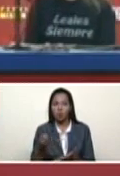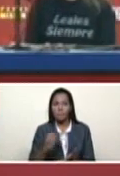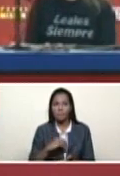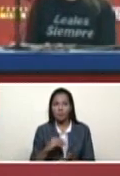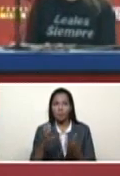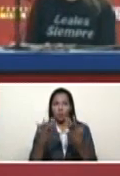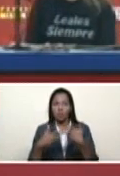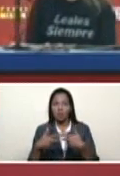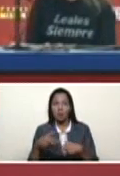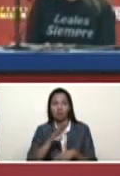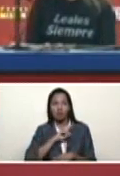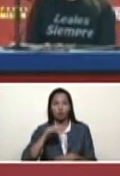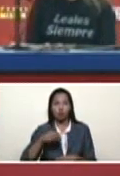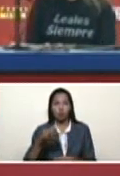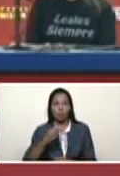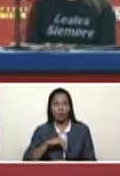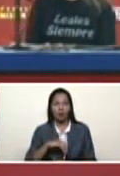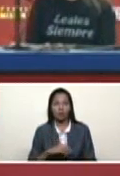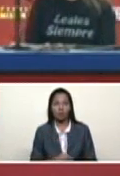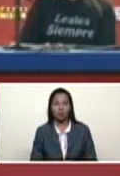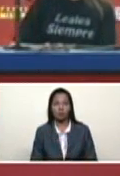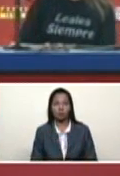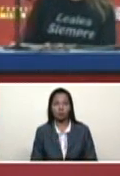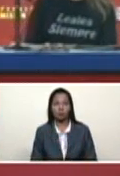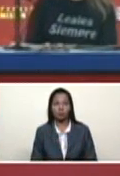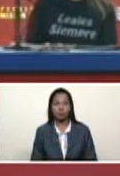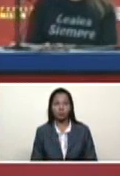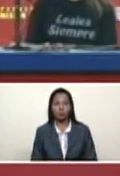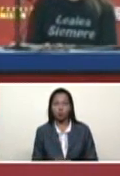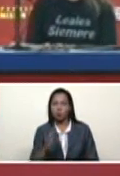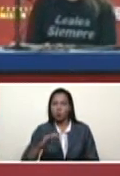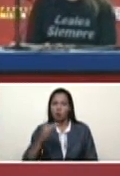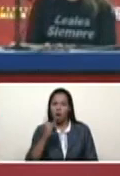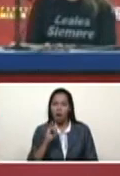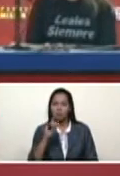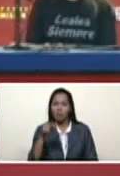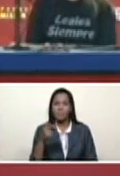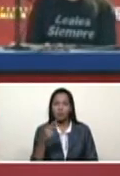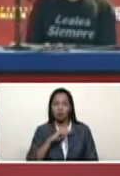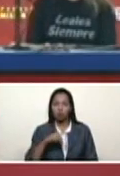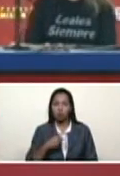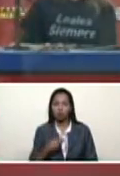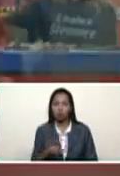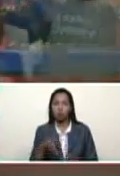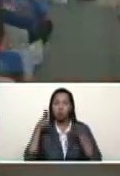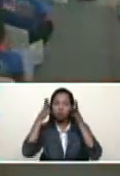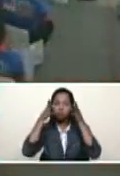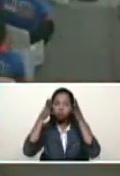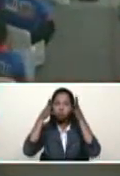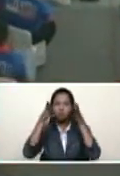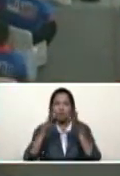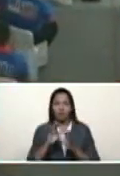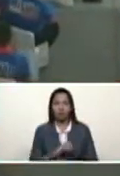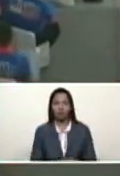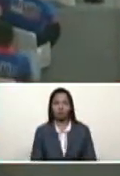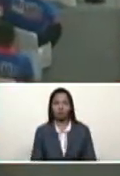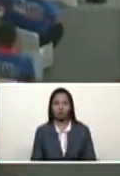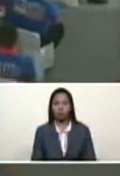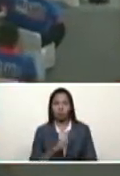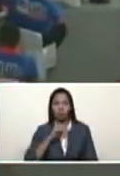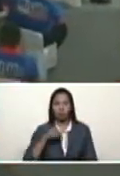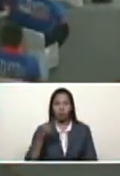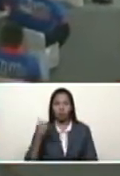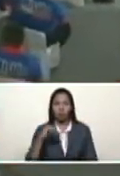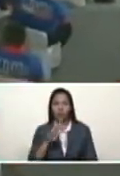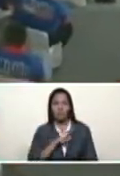productivo de la misión Robinson, de misión Rivas Productiva, donde hay además formación y Nosotros tenemos ya